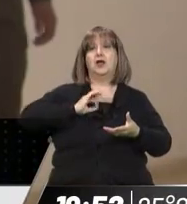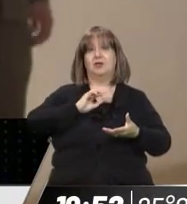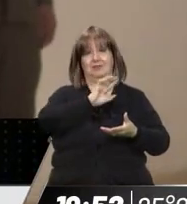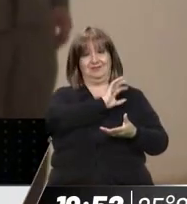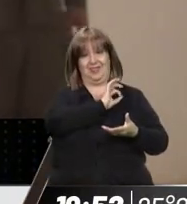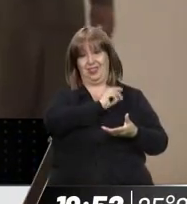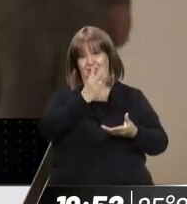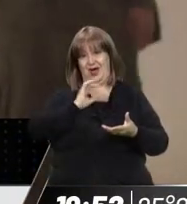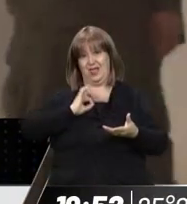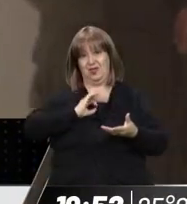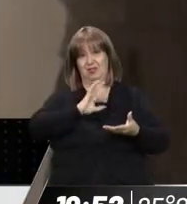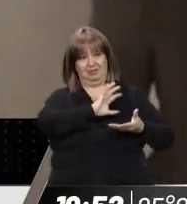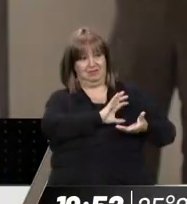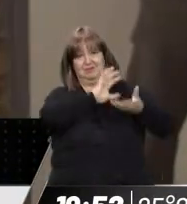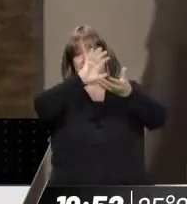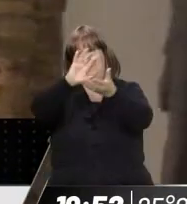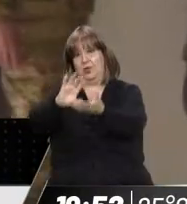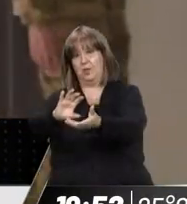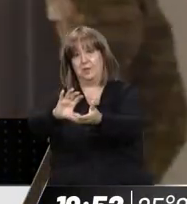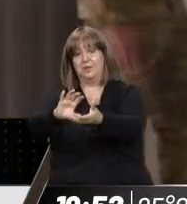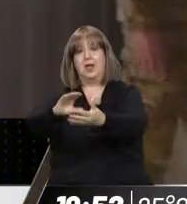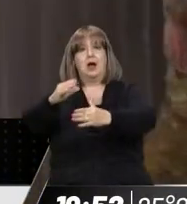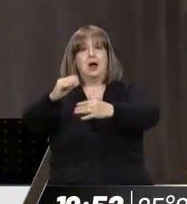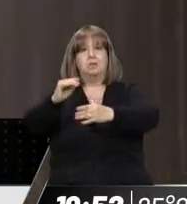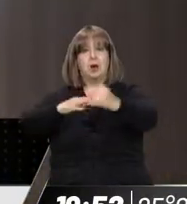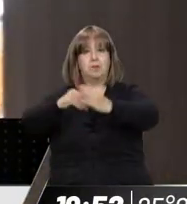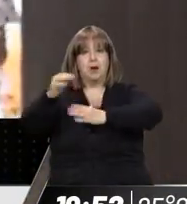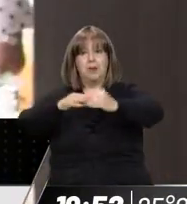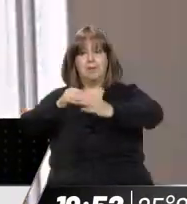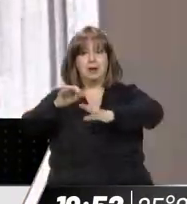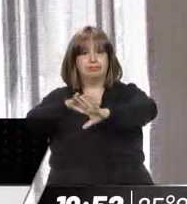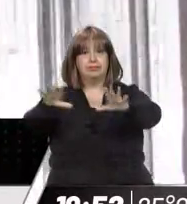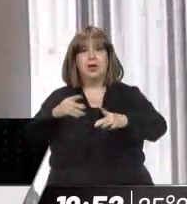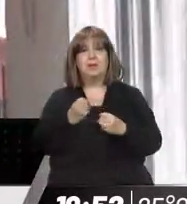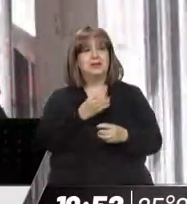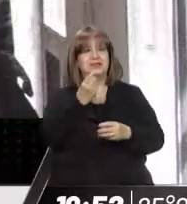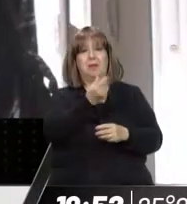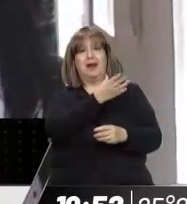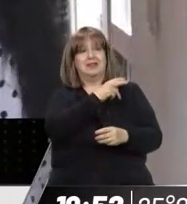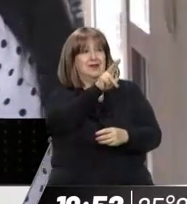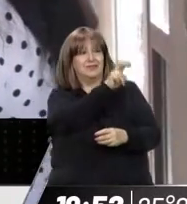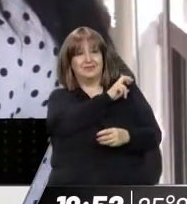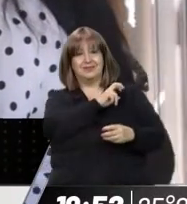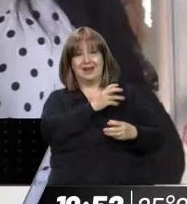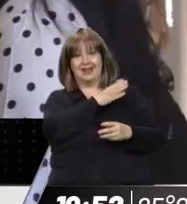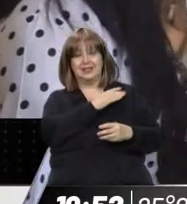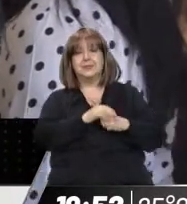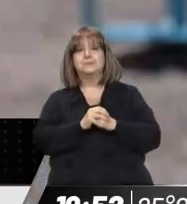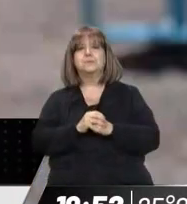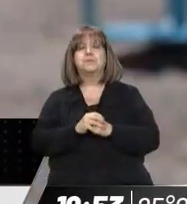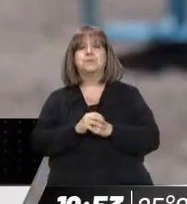inaugurándolo. Pero no hay otro objetivo que tratar de hacer con la plata que uno logra recaudar cosas buenas por el otro. Quiero